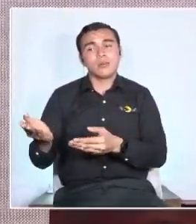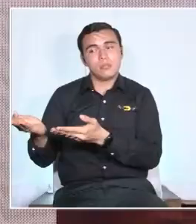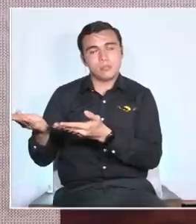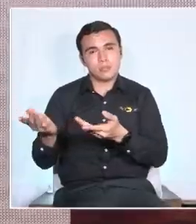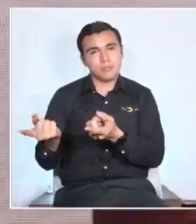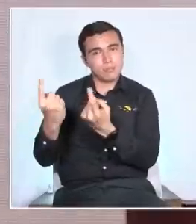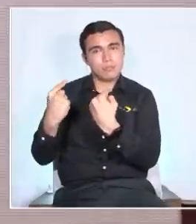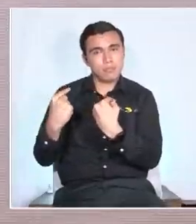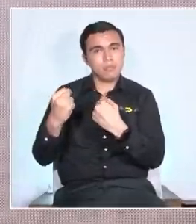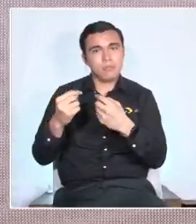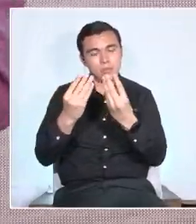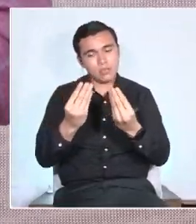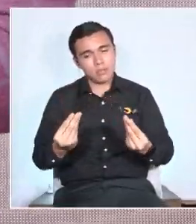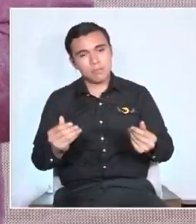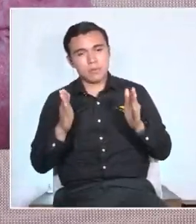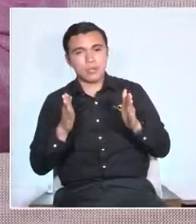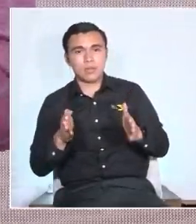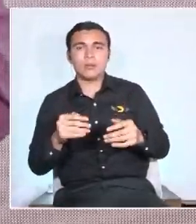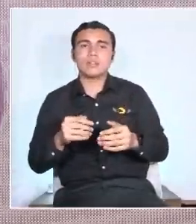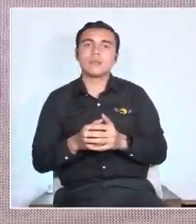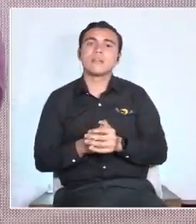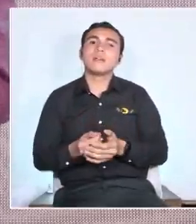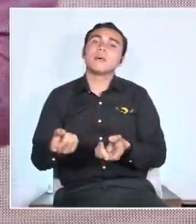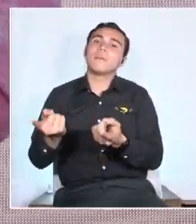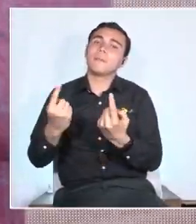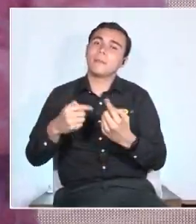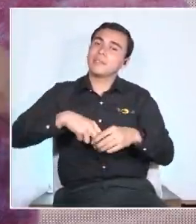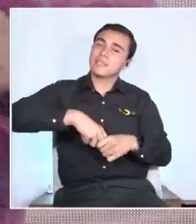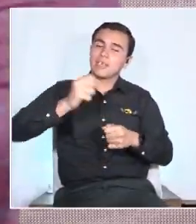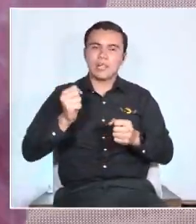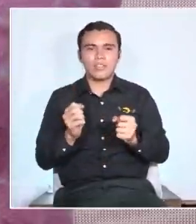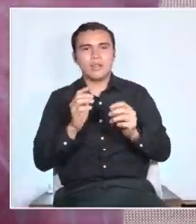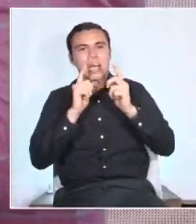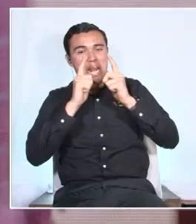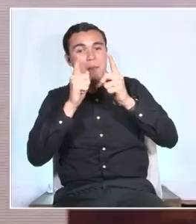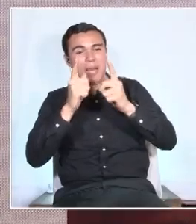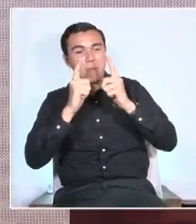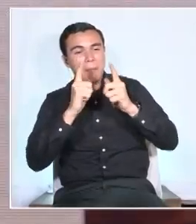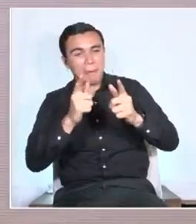y por estar 30 minutos contigo salió encendido. Salió hablando lengua.